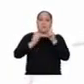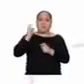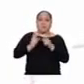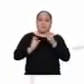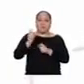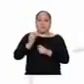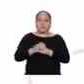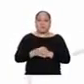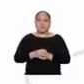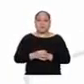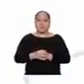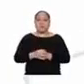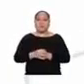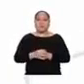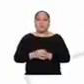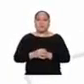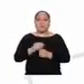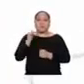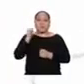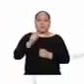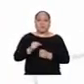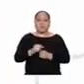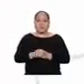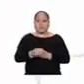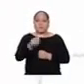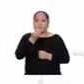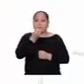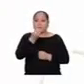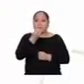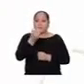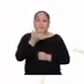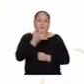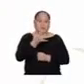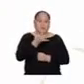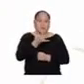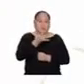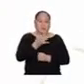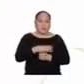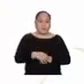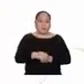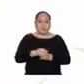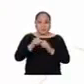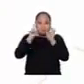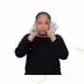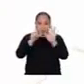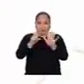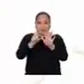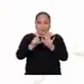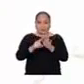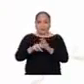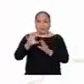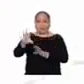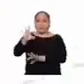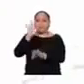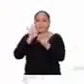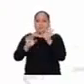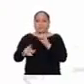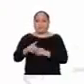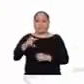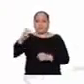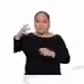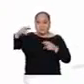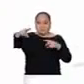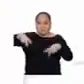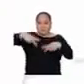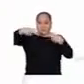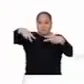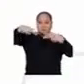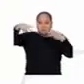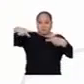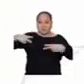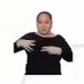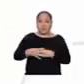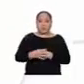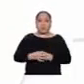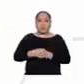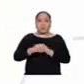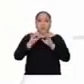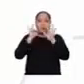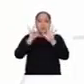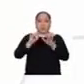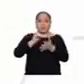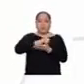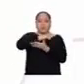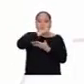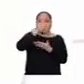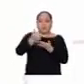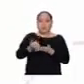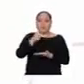personas. En cuanto al plato favorito, 6 prefirieron tallarines, 7 arroz